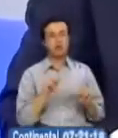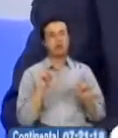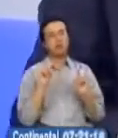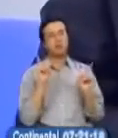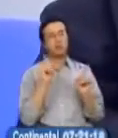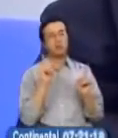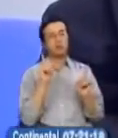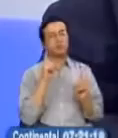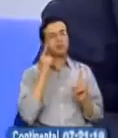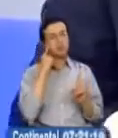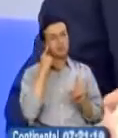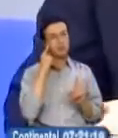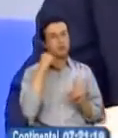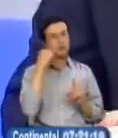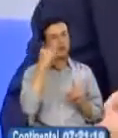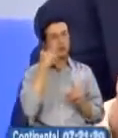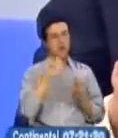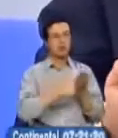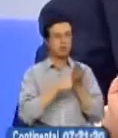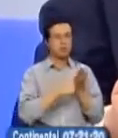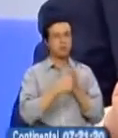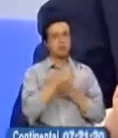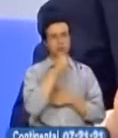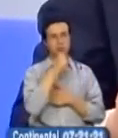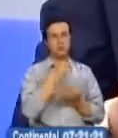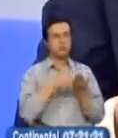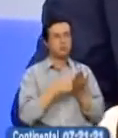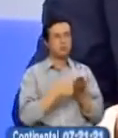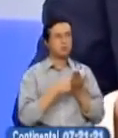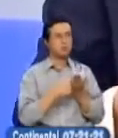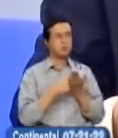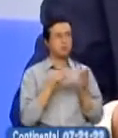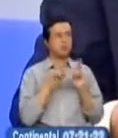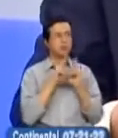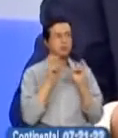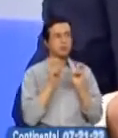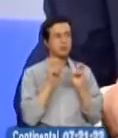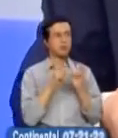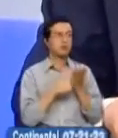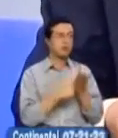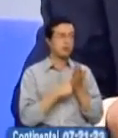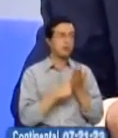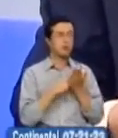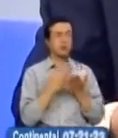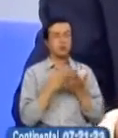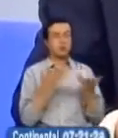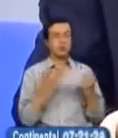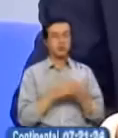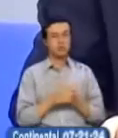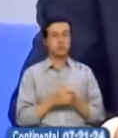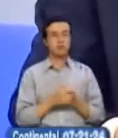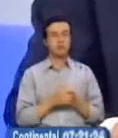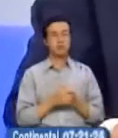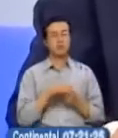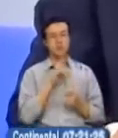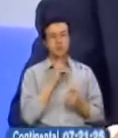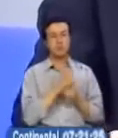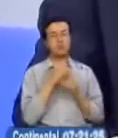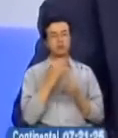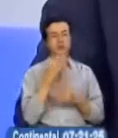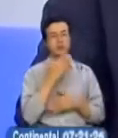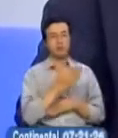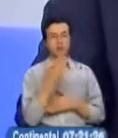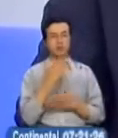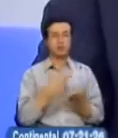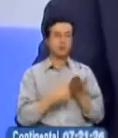así que en algún momento, en más profundidad, trataremos de analizar un tema a discutir y a debatir. Bueno, por cierto, esperando que